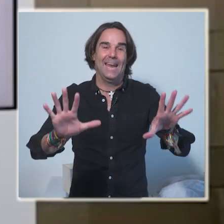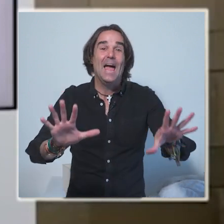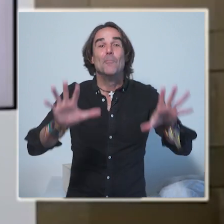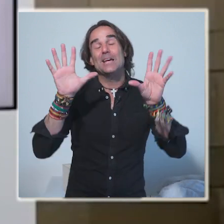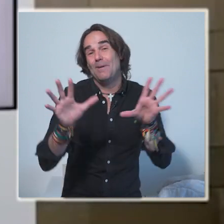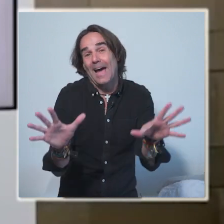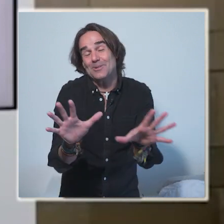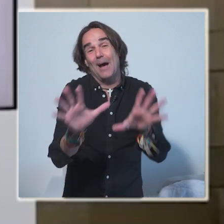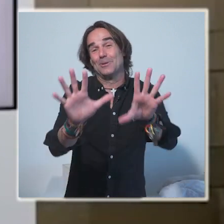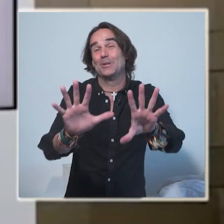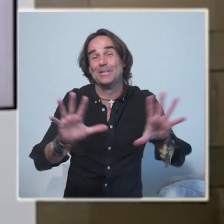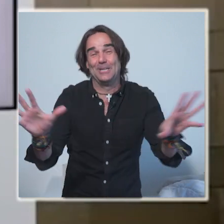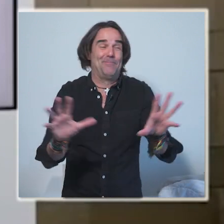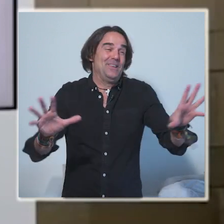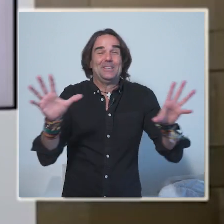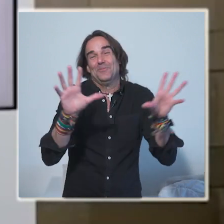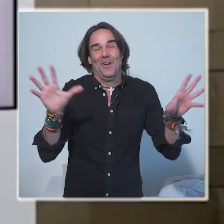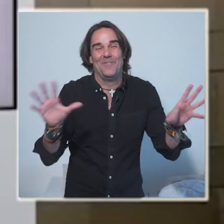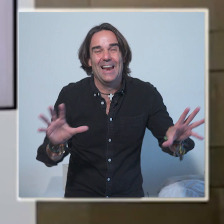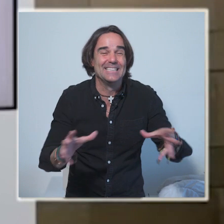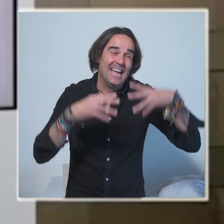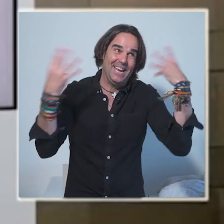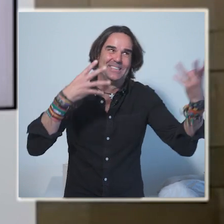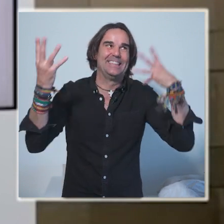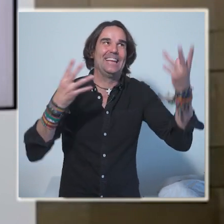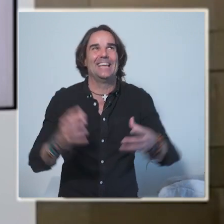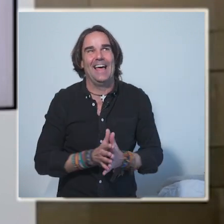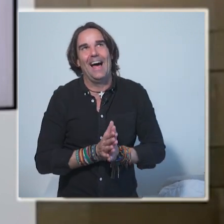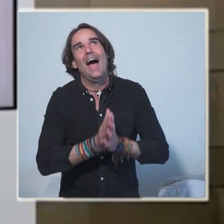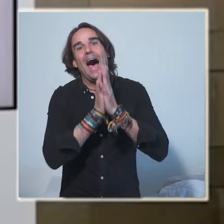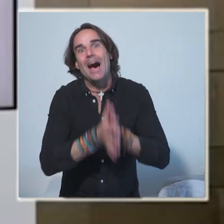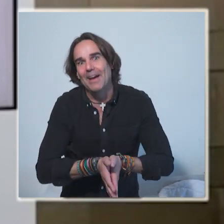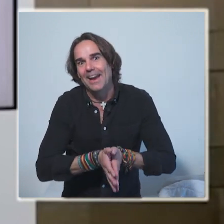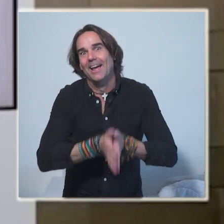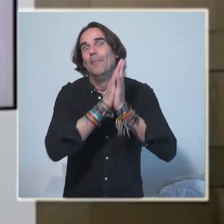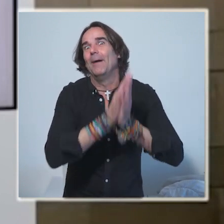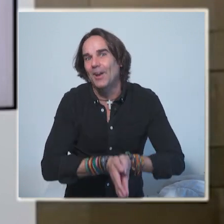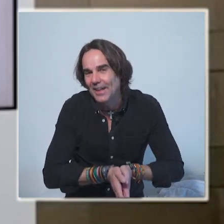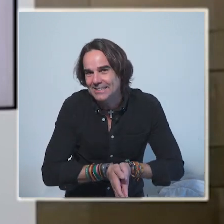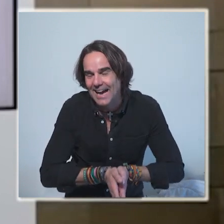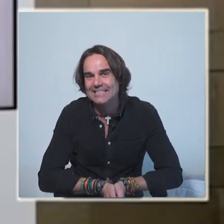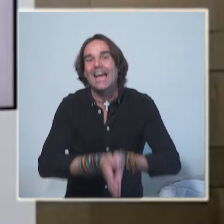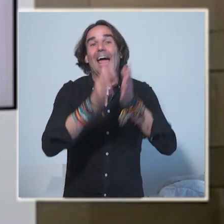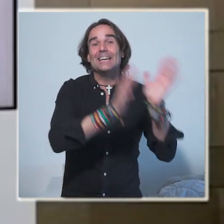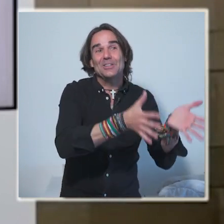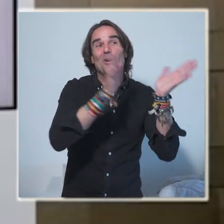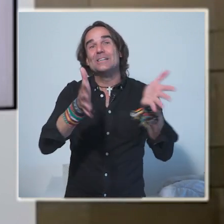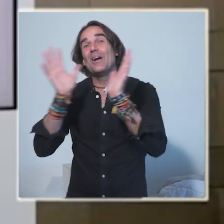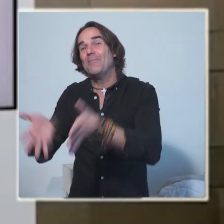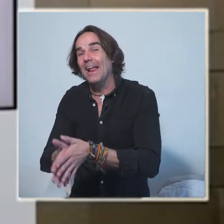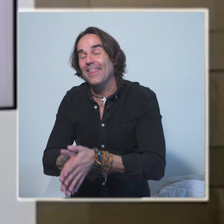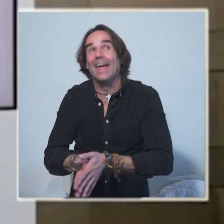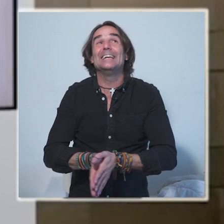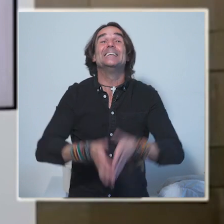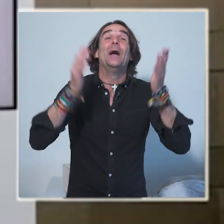Vale, voy a explicaros a vosotros que sois españoles subnormales y no os enteráis de nada. A ver, periodistas, esto no